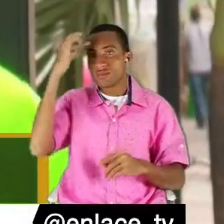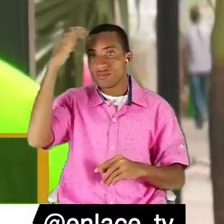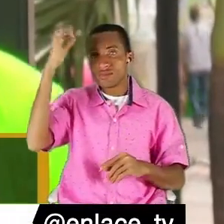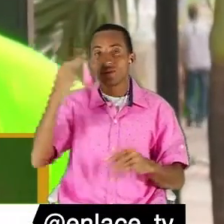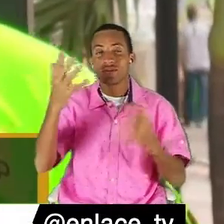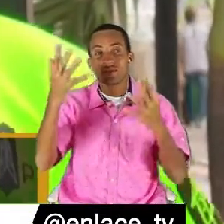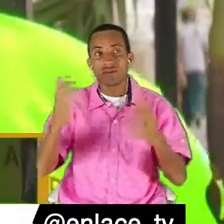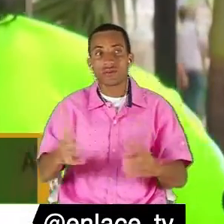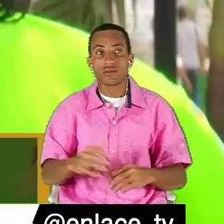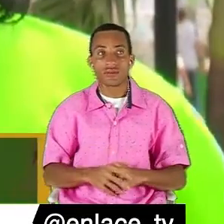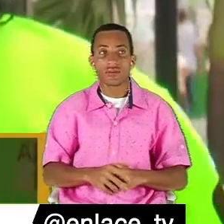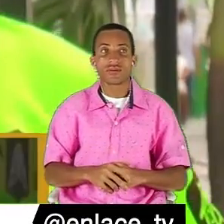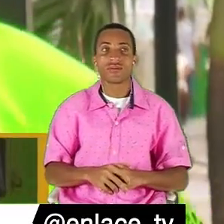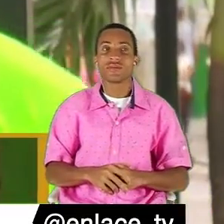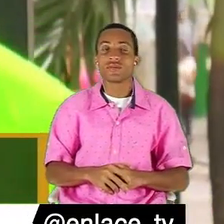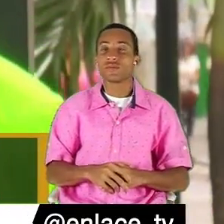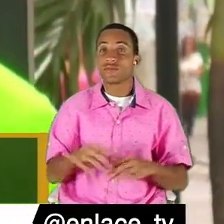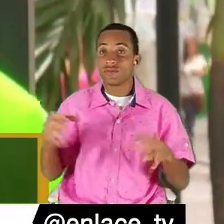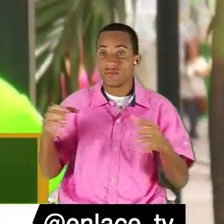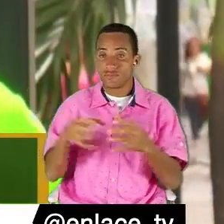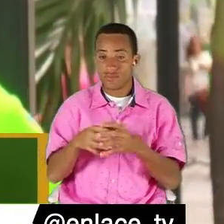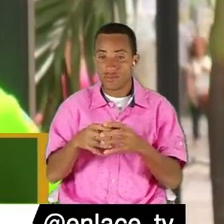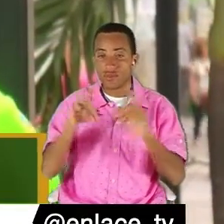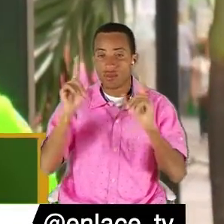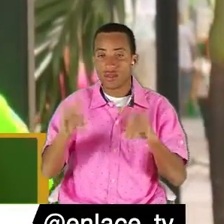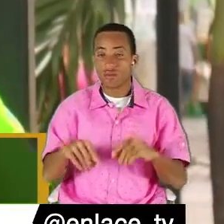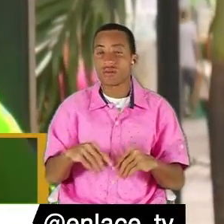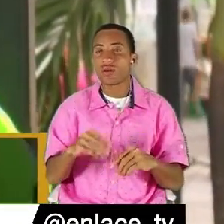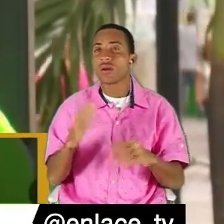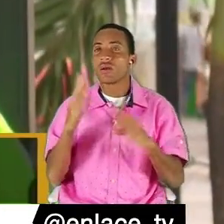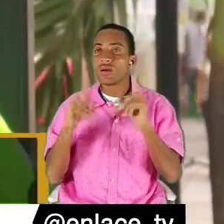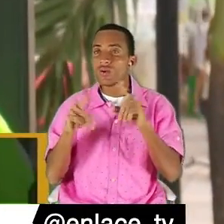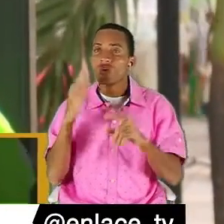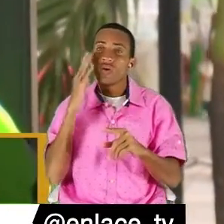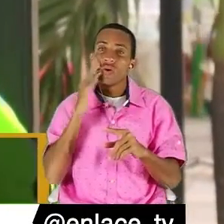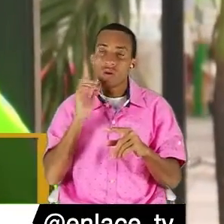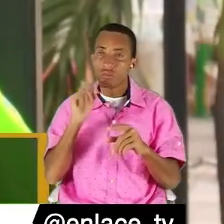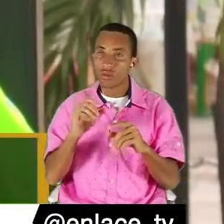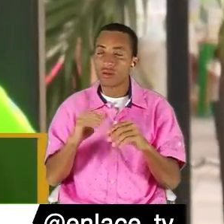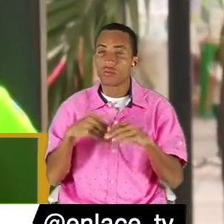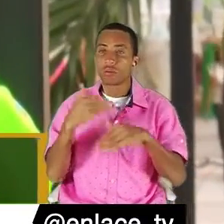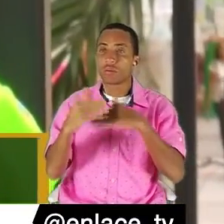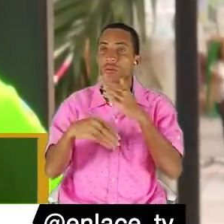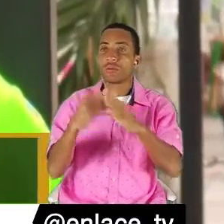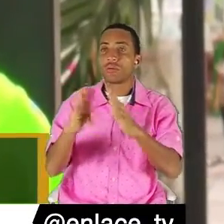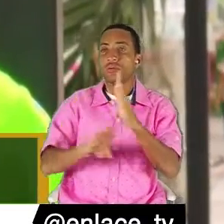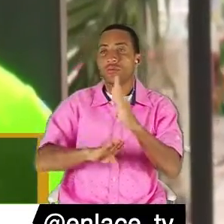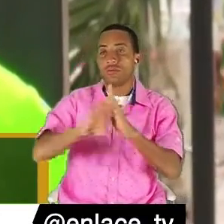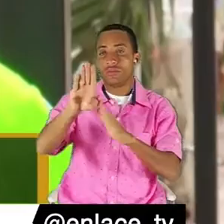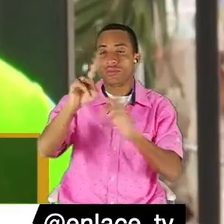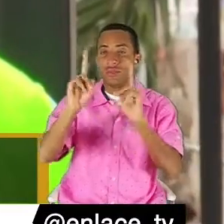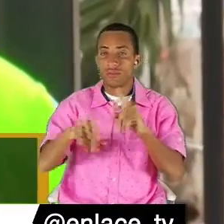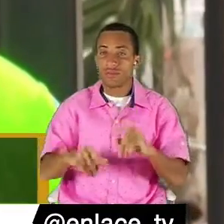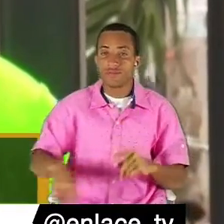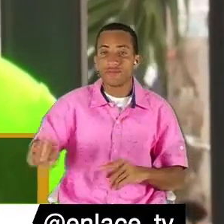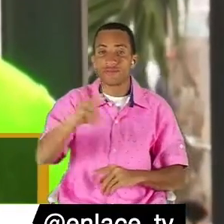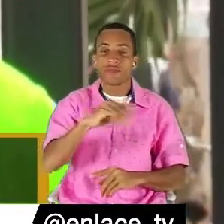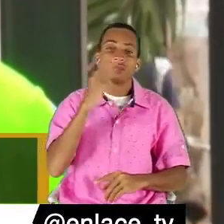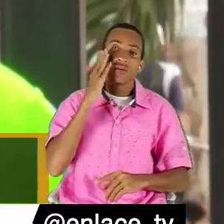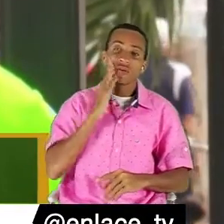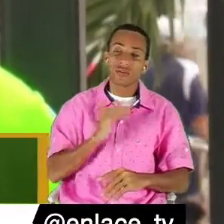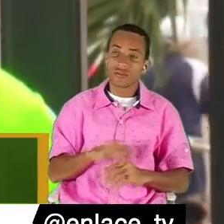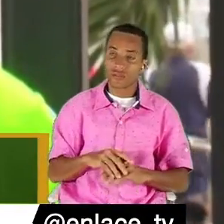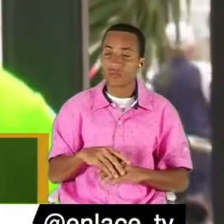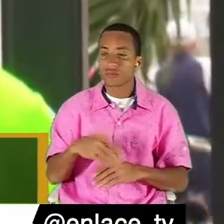que el equipo del Mello Cortina sea gancho para los jóvenes, para que vean ahí ese espejo de Fernando Cortina, que los jóvenes lo